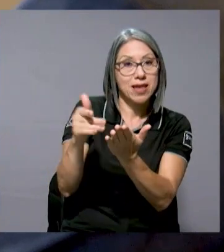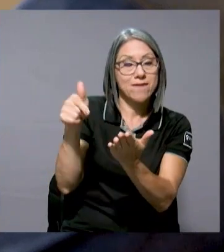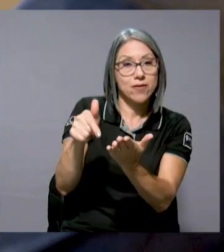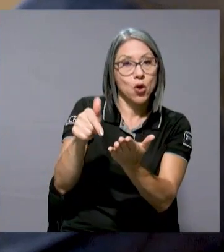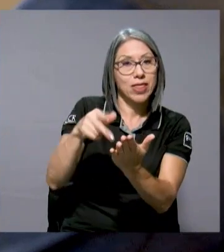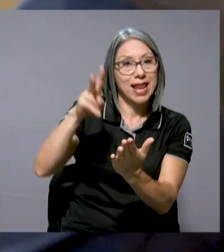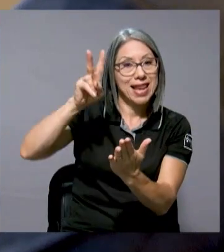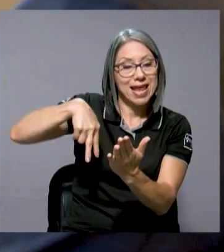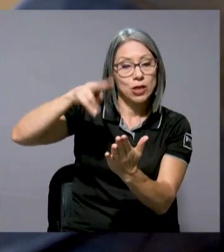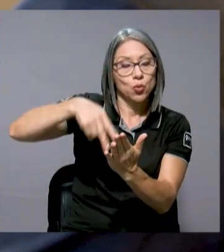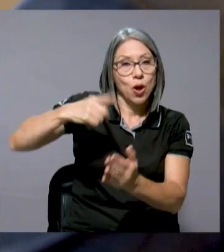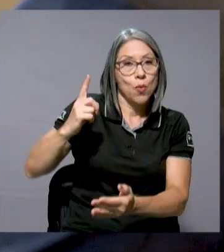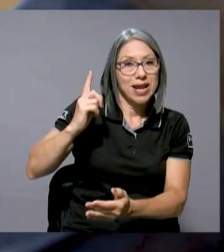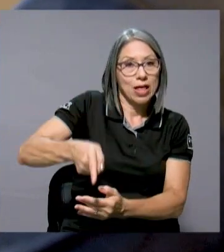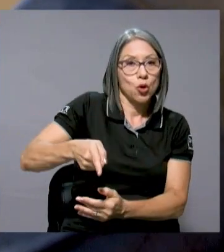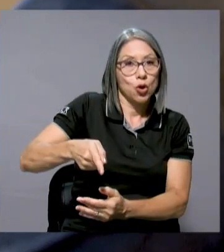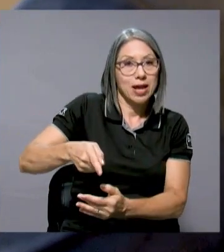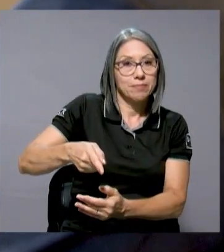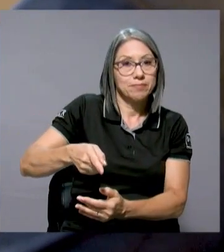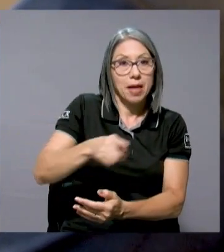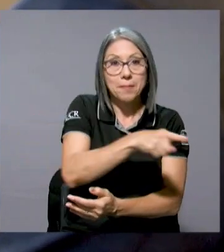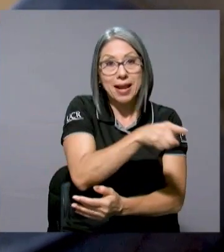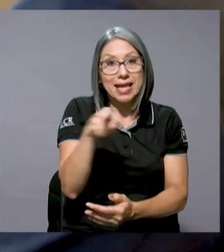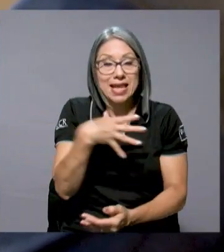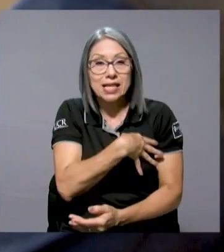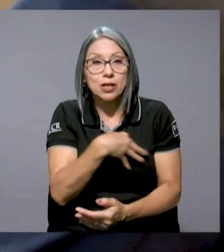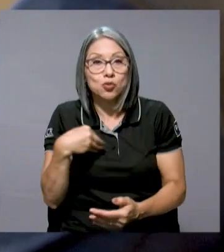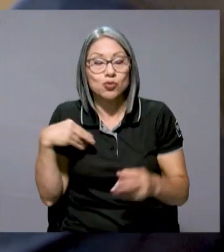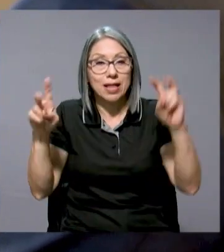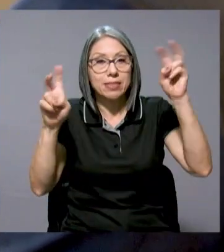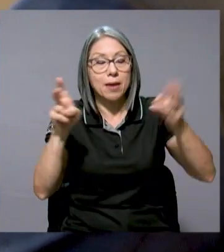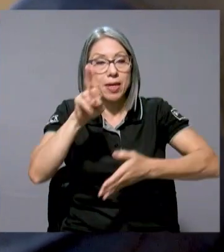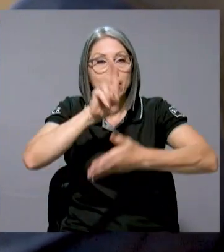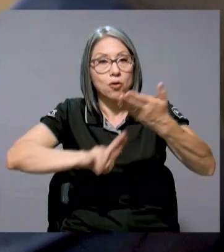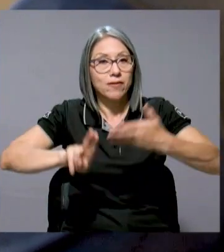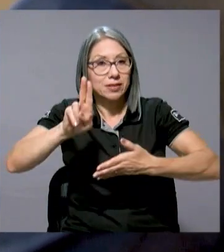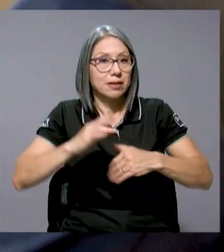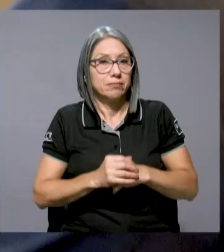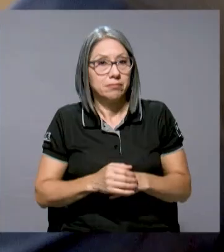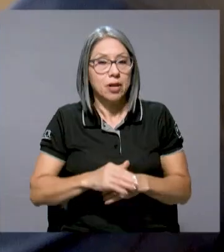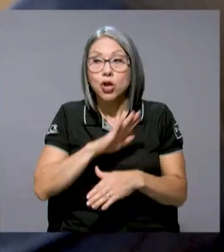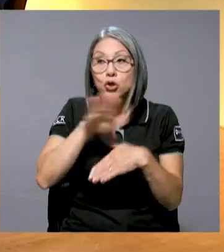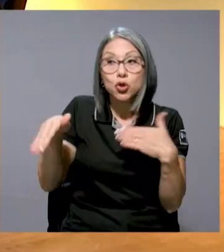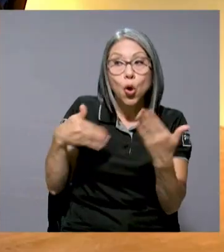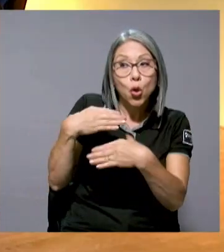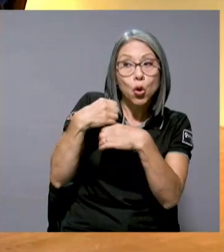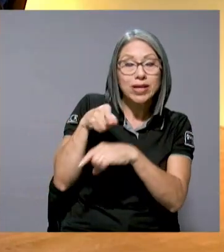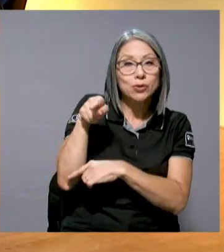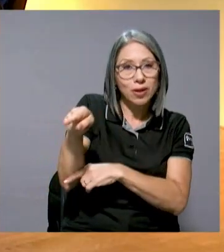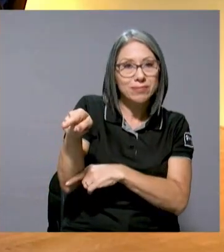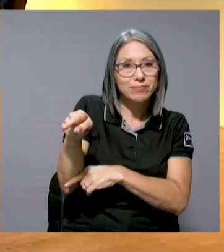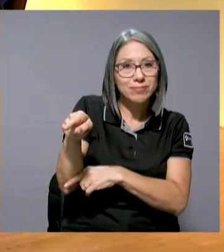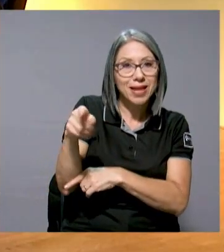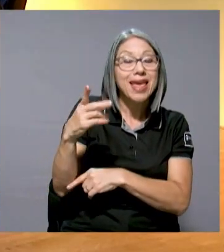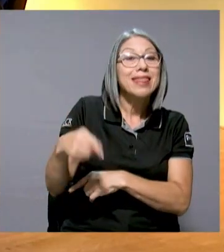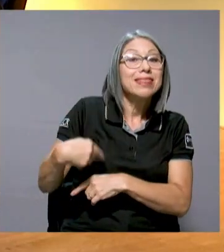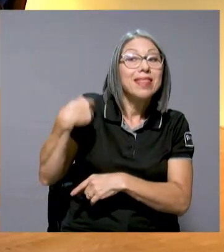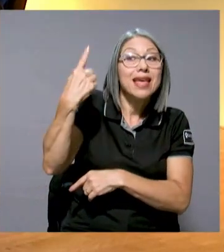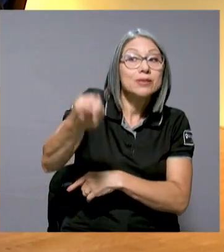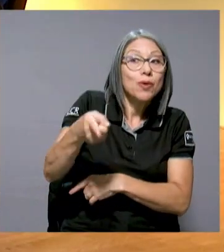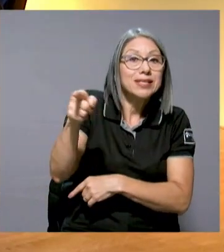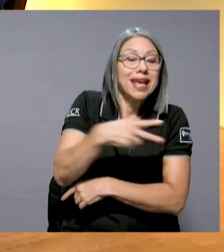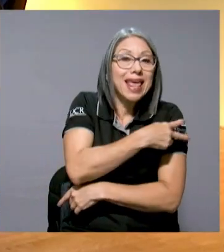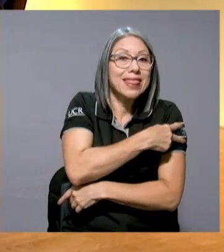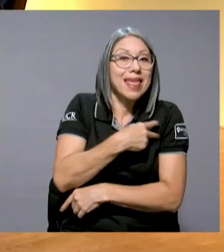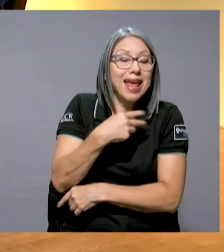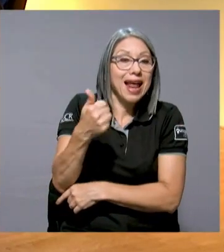lectura obligatoria para quienes nos gusta el tema de la universidad, todo cuanto desarrolló don Rodrigo, que después de la decanatura pasa